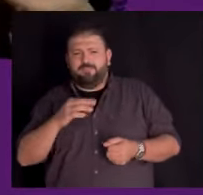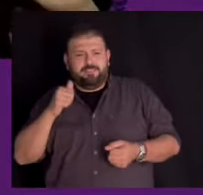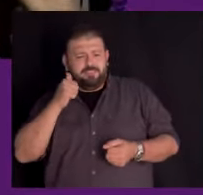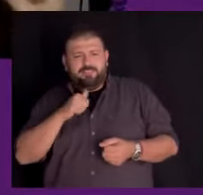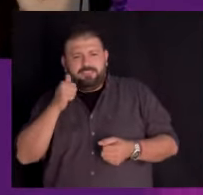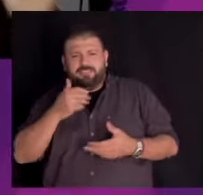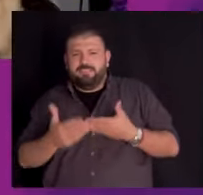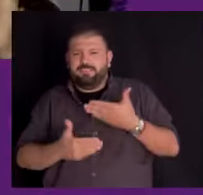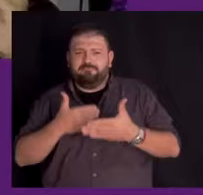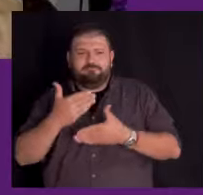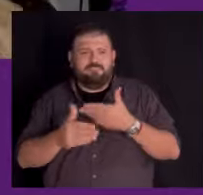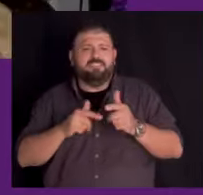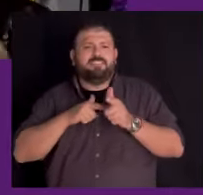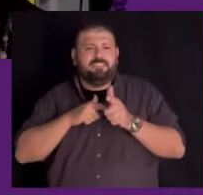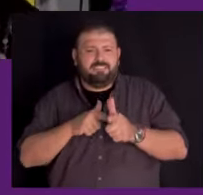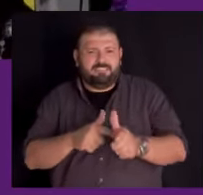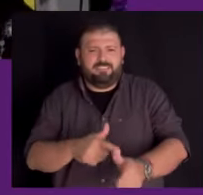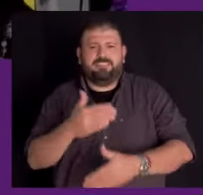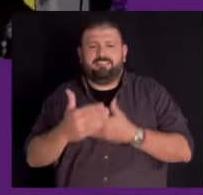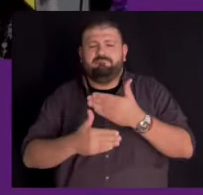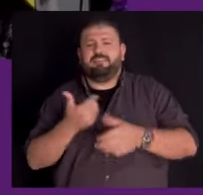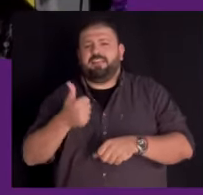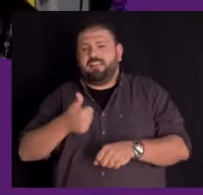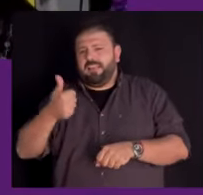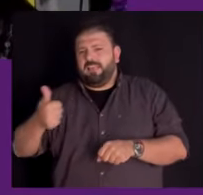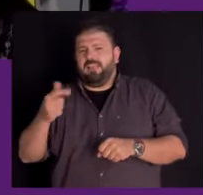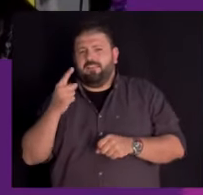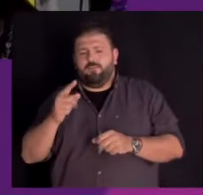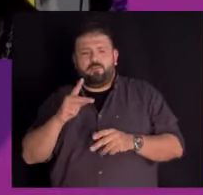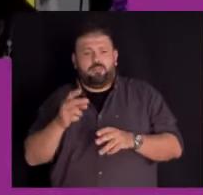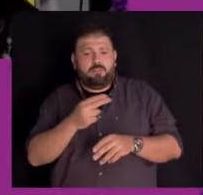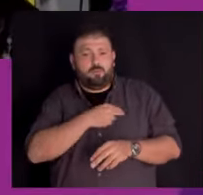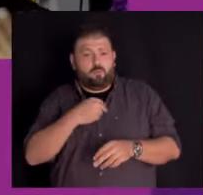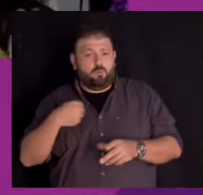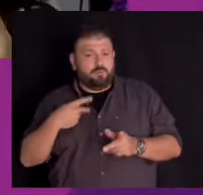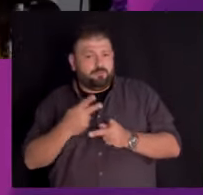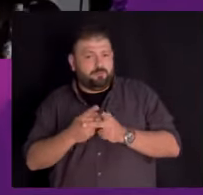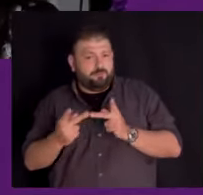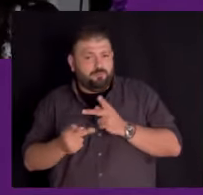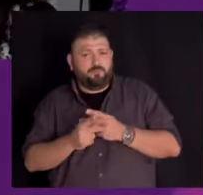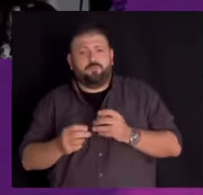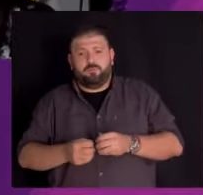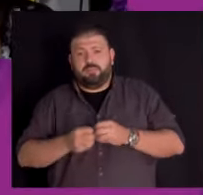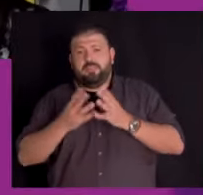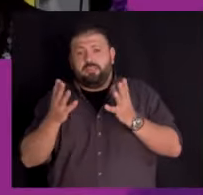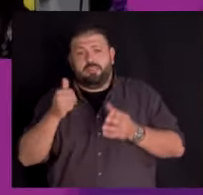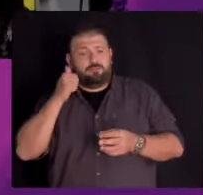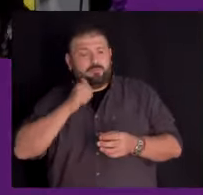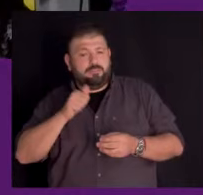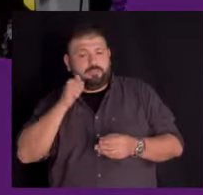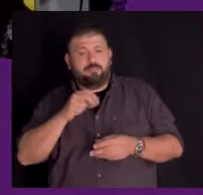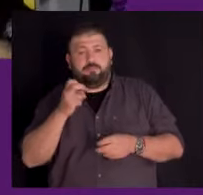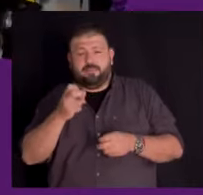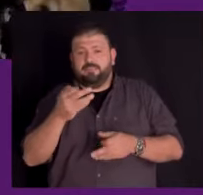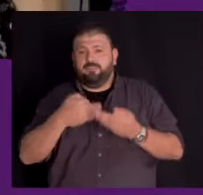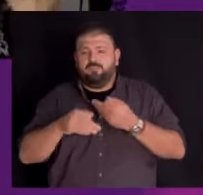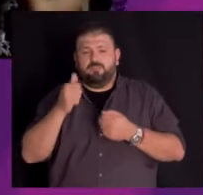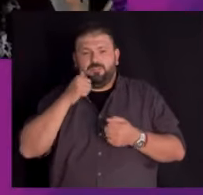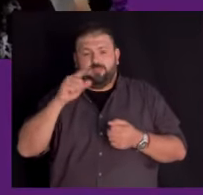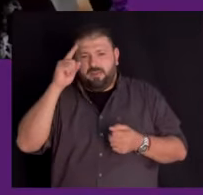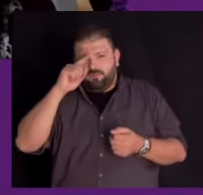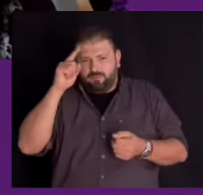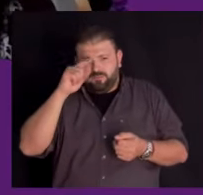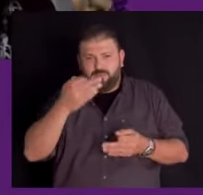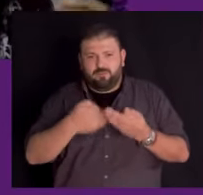y poder seguir desmenuzando cada uno de nuestros productos y obviamente poniendo en práctica estas recomendaciones. Y para